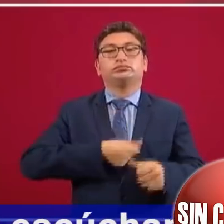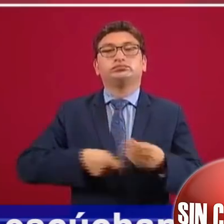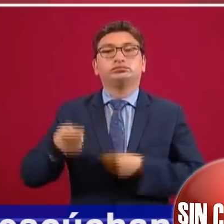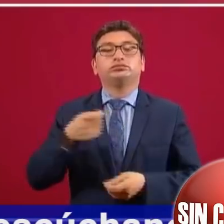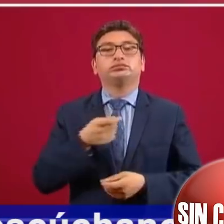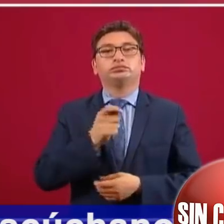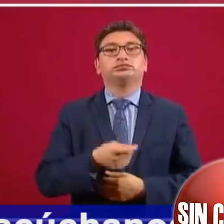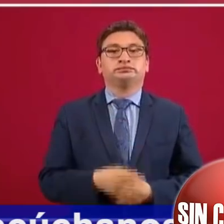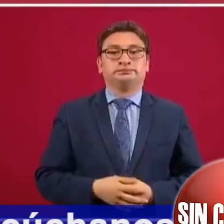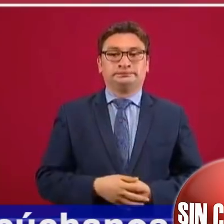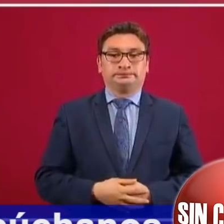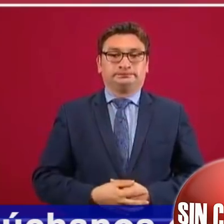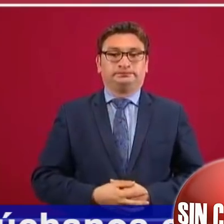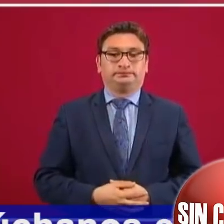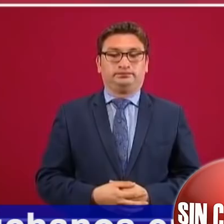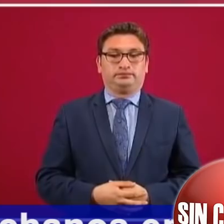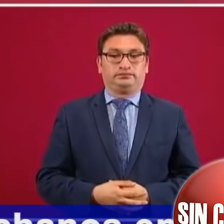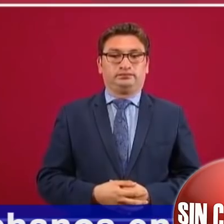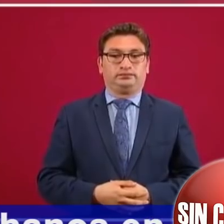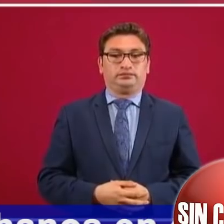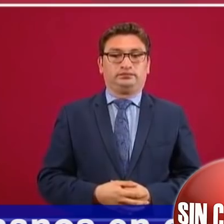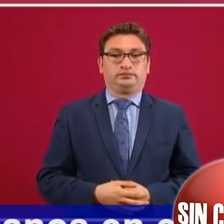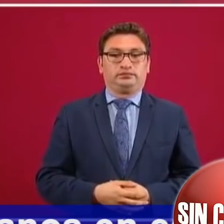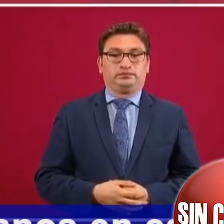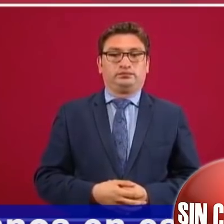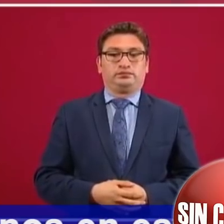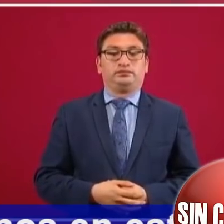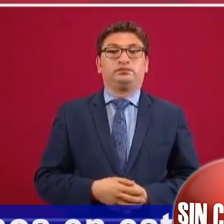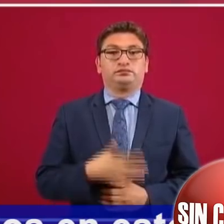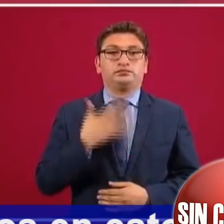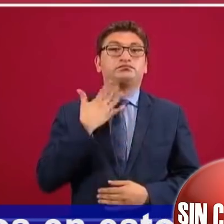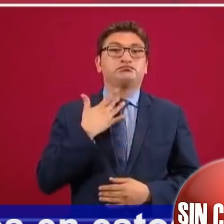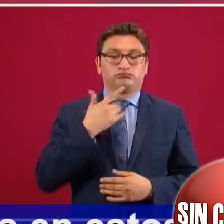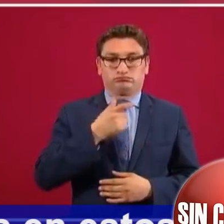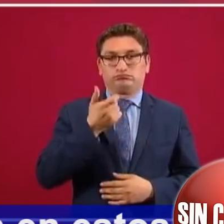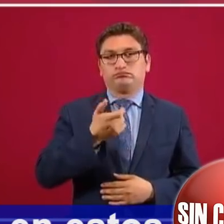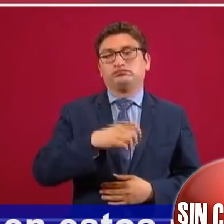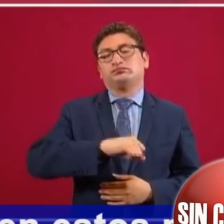Pedían que aumentara el precio de los combustibles,